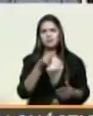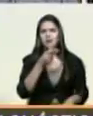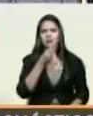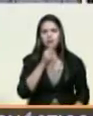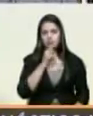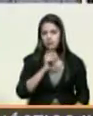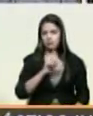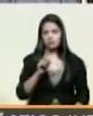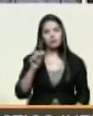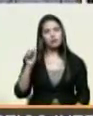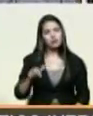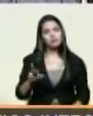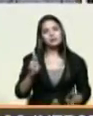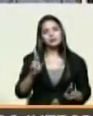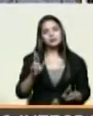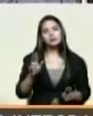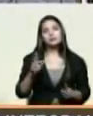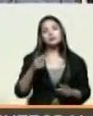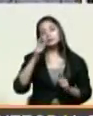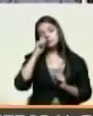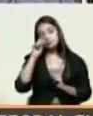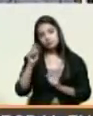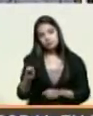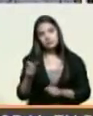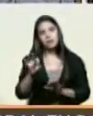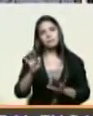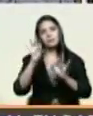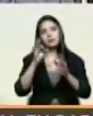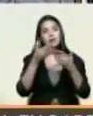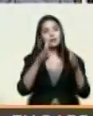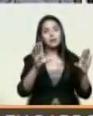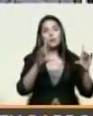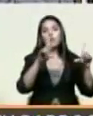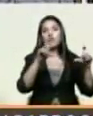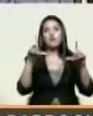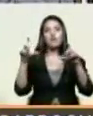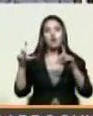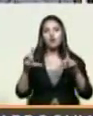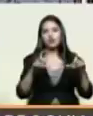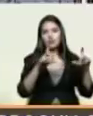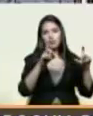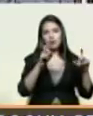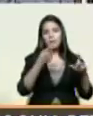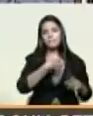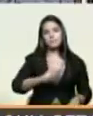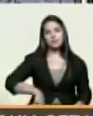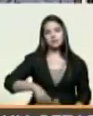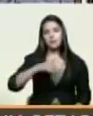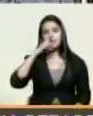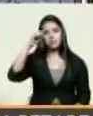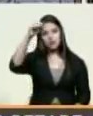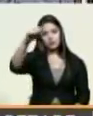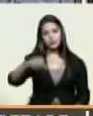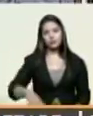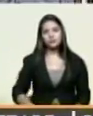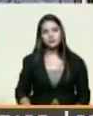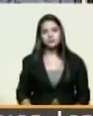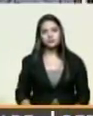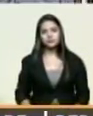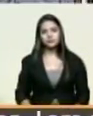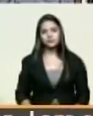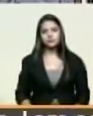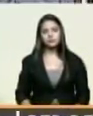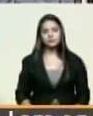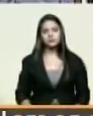eso nosotros hoy estaremos haciendo un reconocimiento, inaugurando una exposición de fotos del presidente Nicolás Maduro,